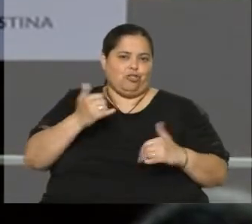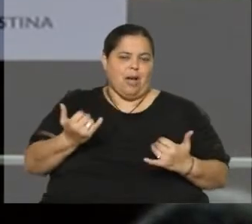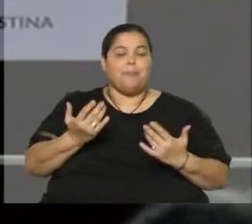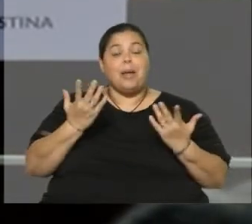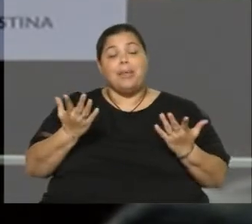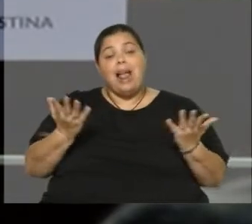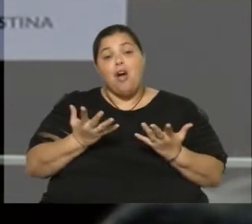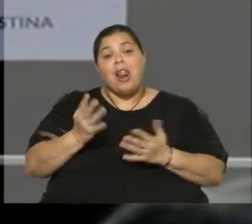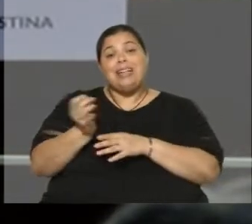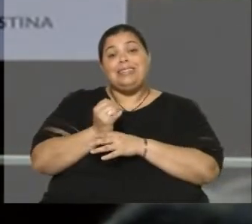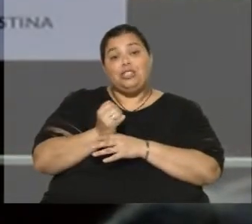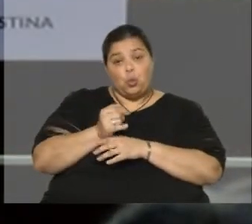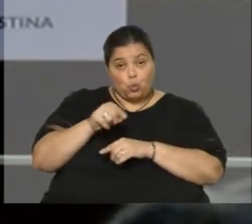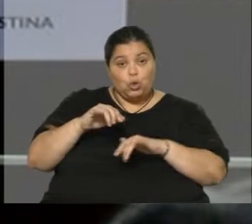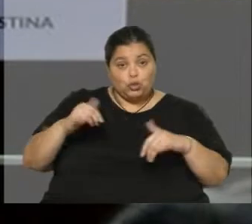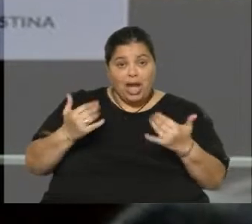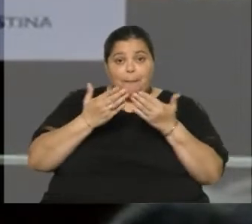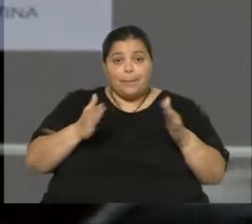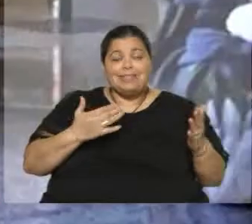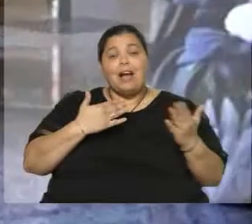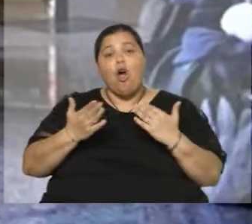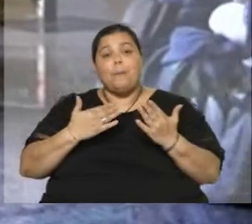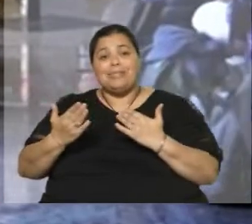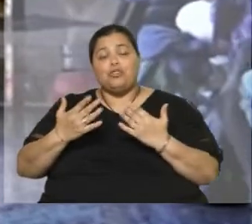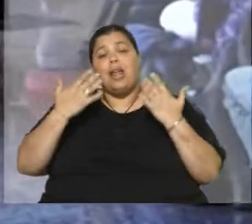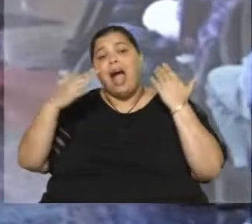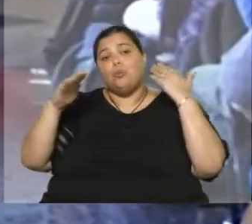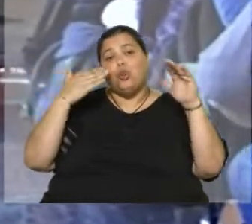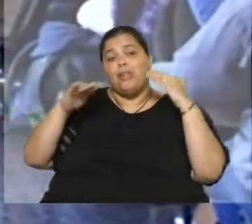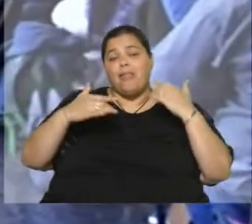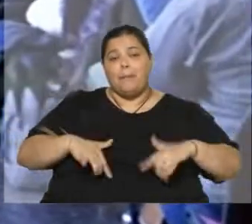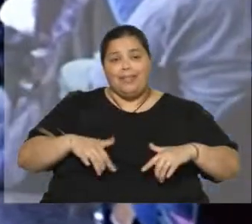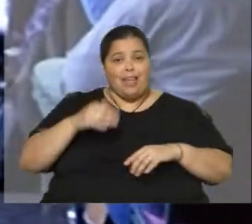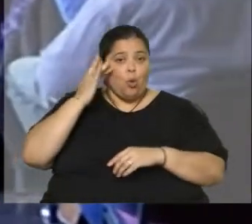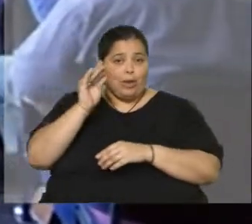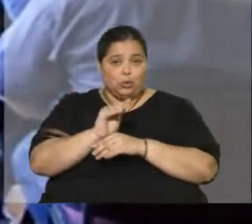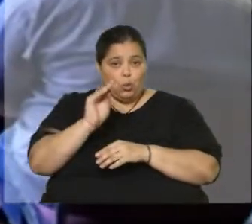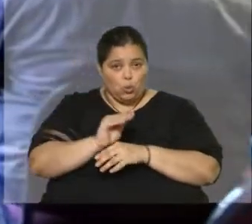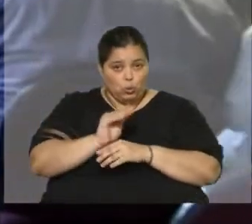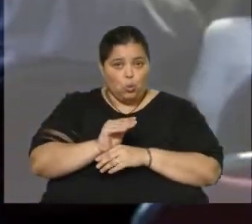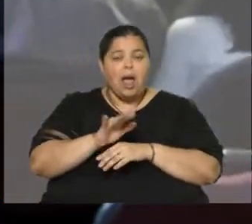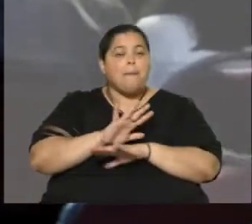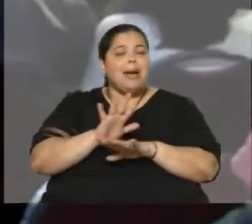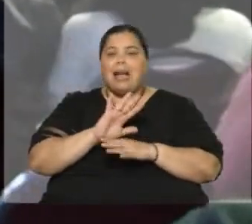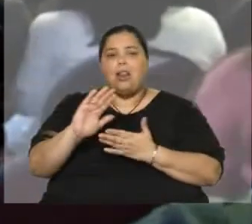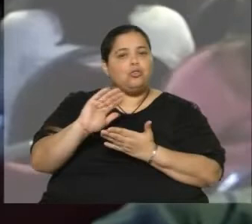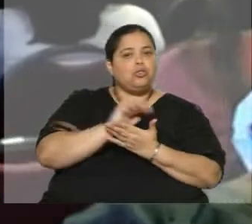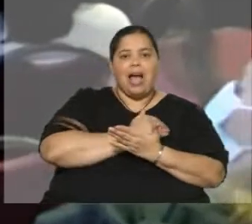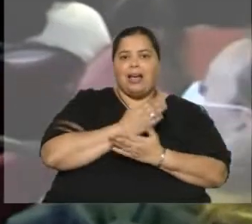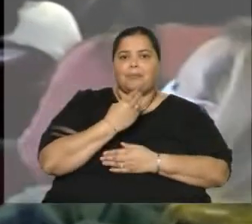Clemente Estable inició conversaciones con las autoridades del Ministerio de Educación y Cultura para evitar la supresión de un cargo de